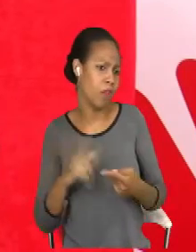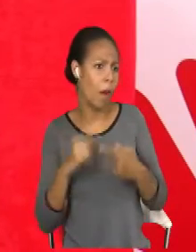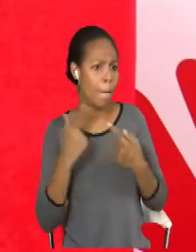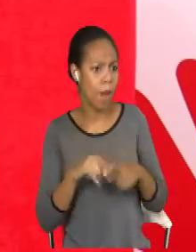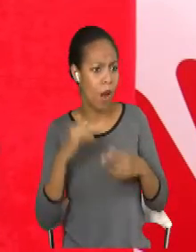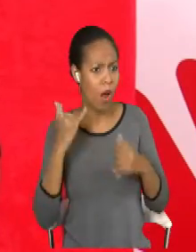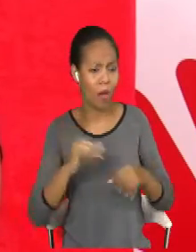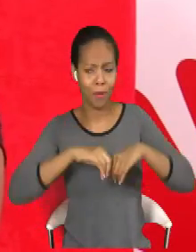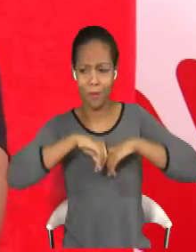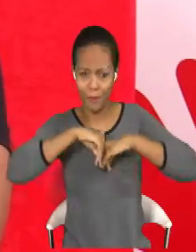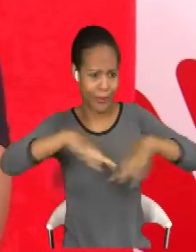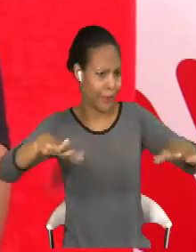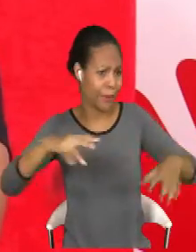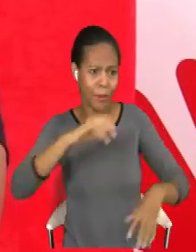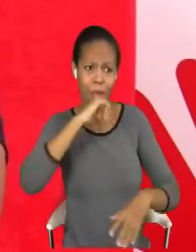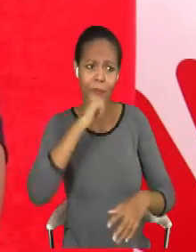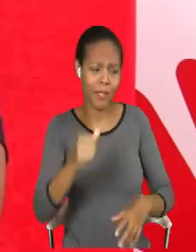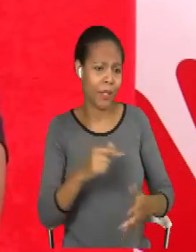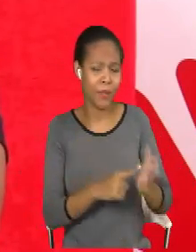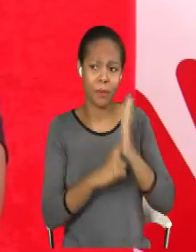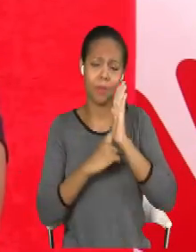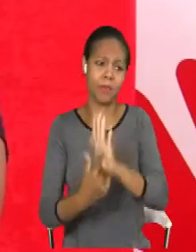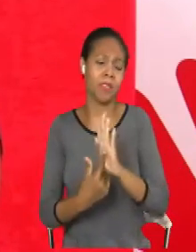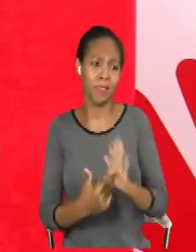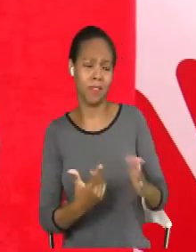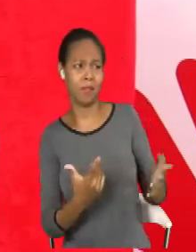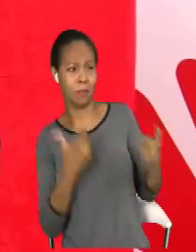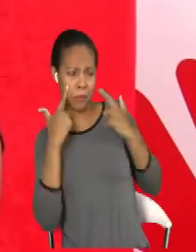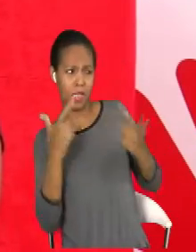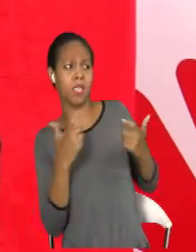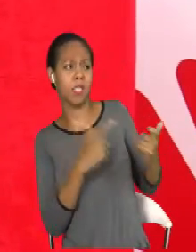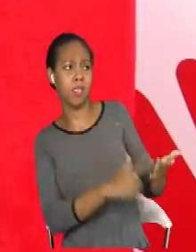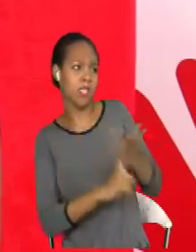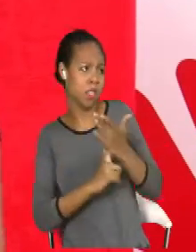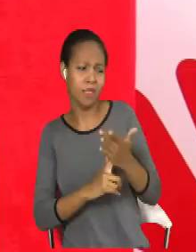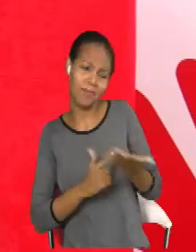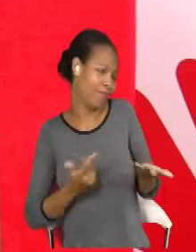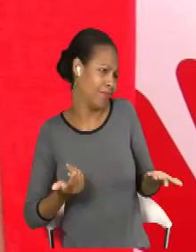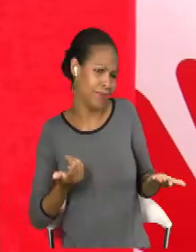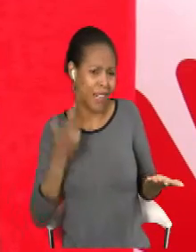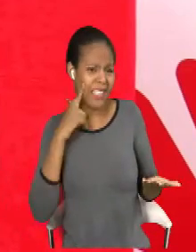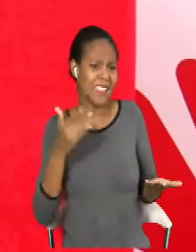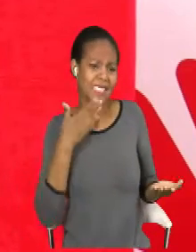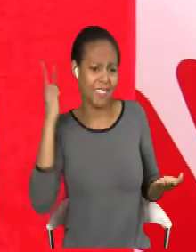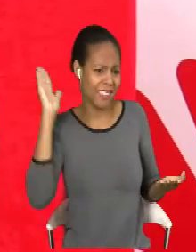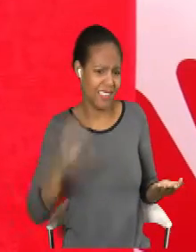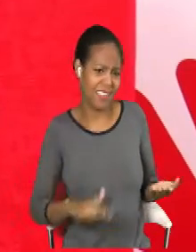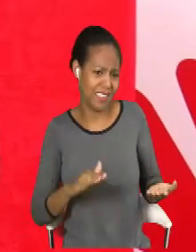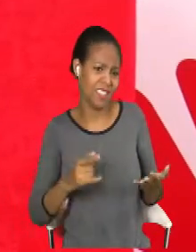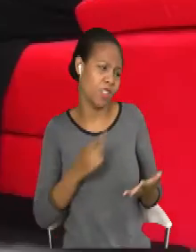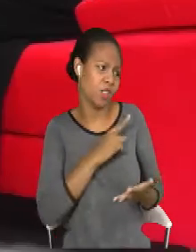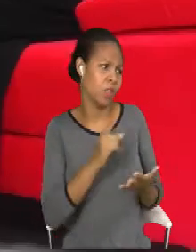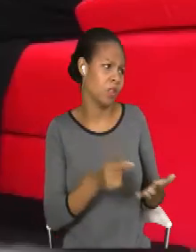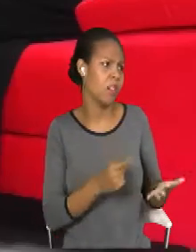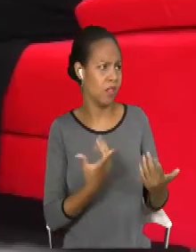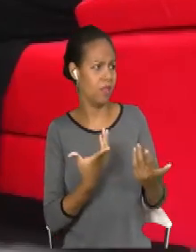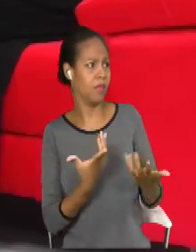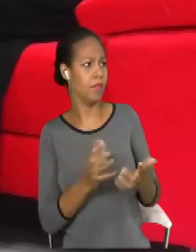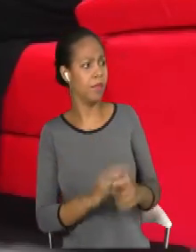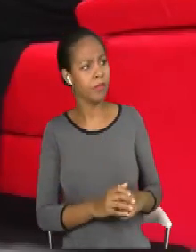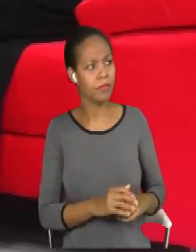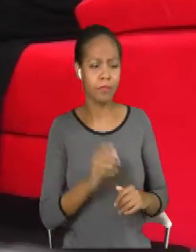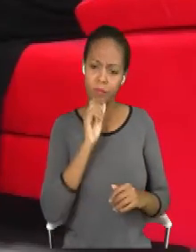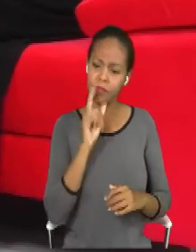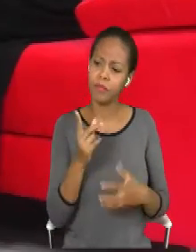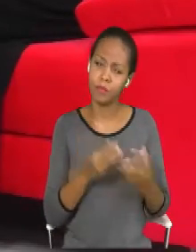está viendo de una forma descarada en nuestra sociedad. ¿Qué hacer para rescatarnos esos jóvenes y traérnoslos? Alfa, pues